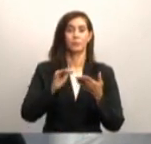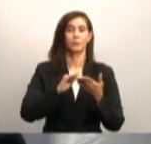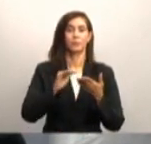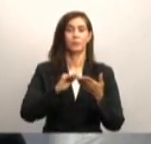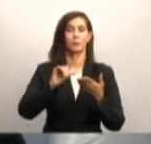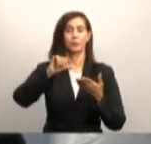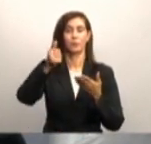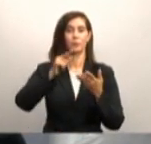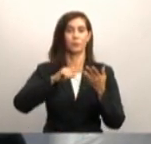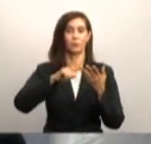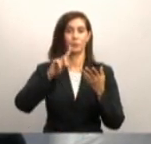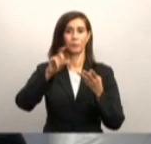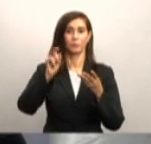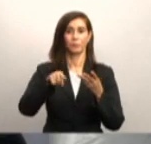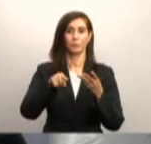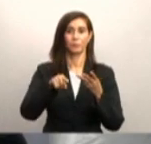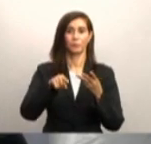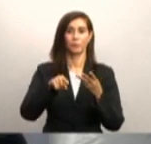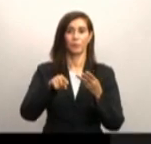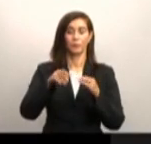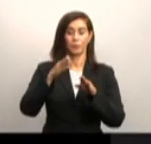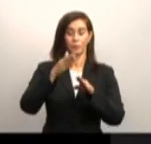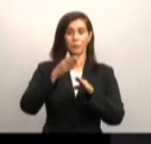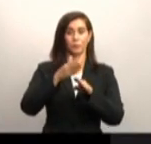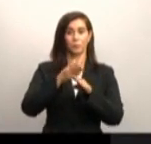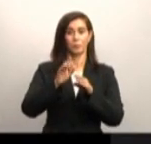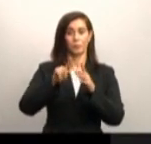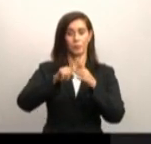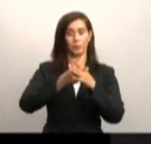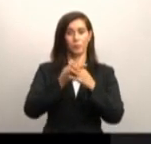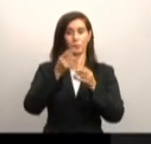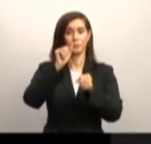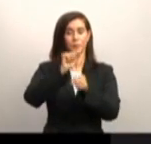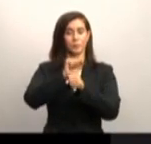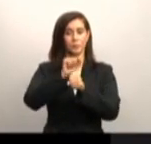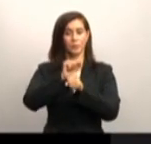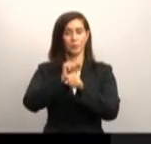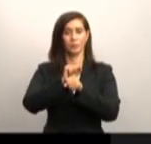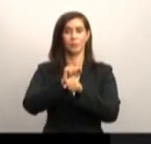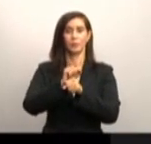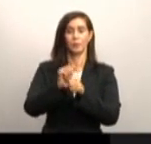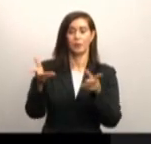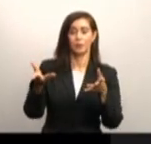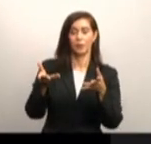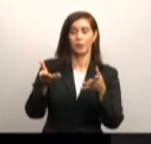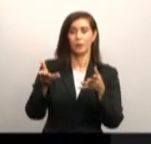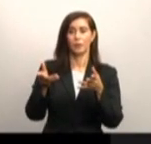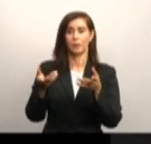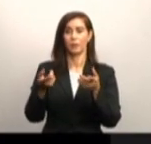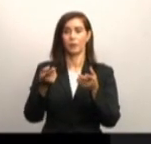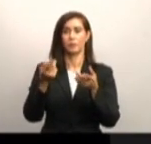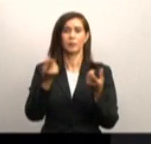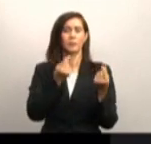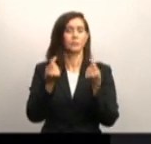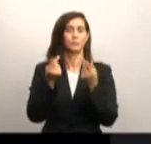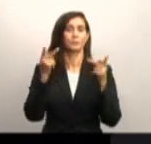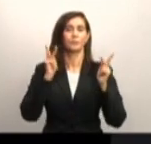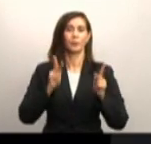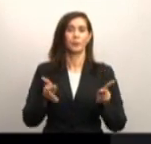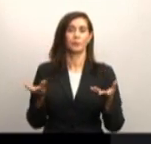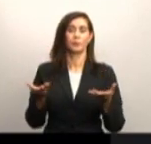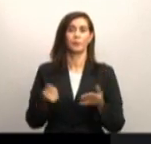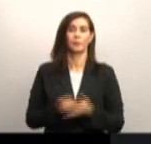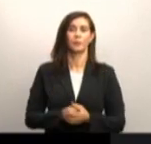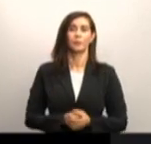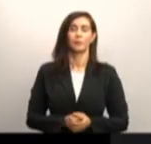Había otra pregunta sobre el desmonte de las medidas y la actitud que debe asumir la población ante este posible desmonte